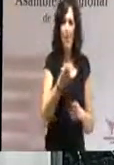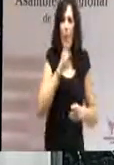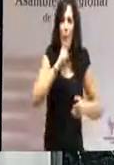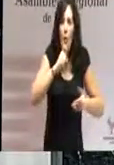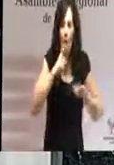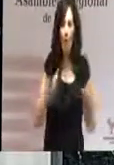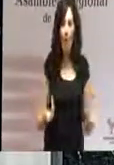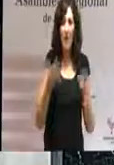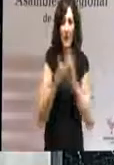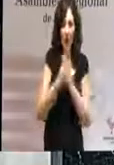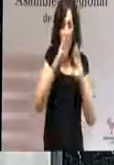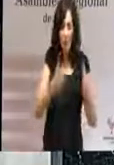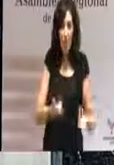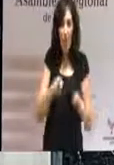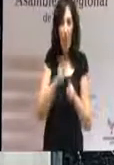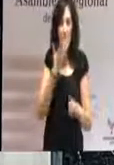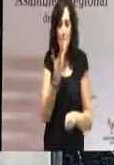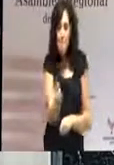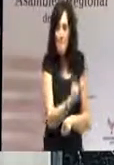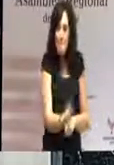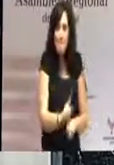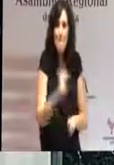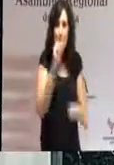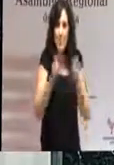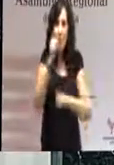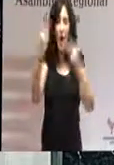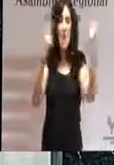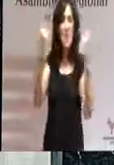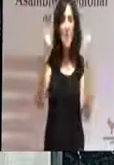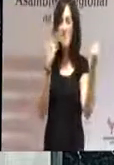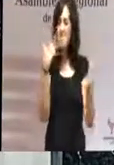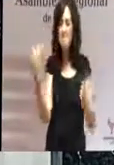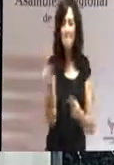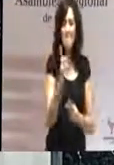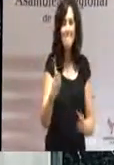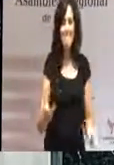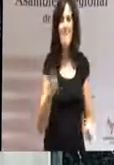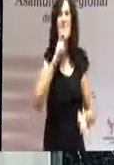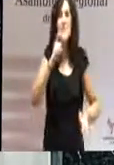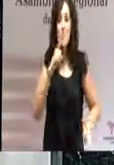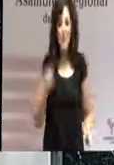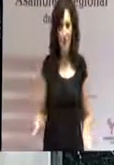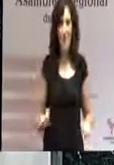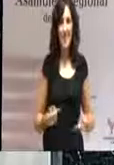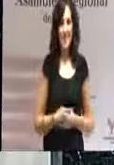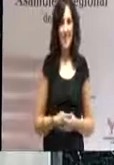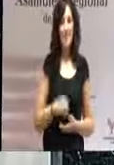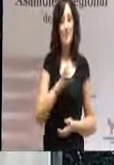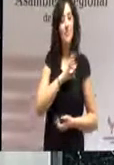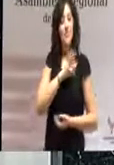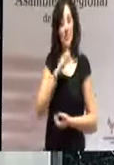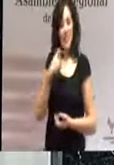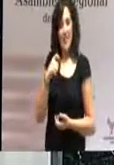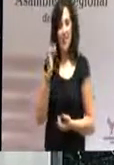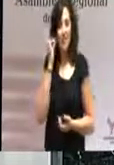siga siendo la gran desconocida? Señor presidente, coincidimos con usted.